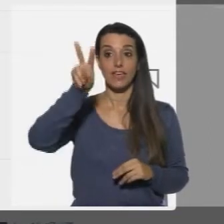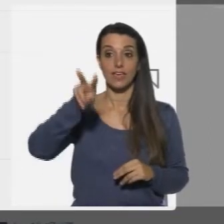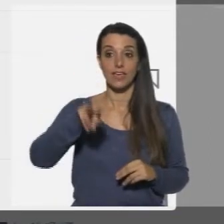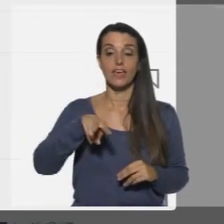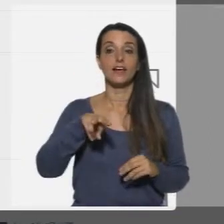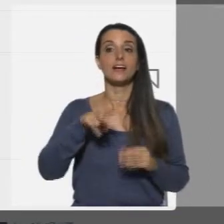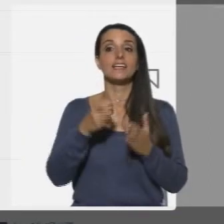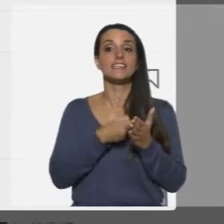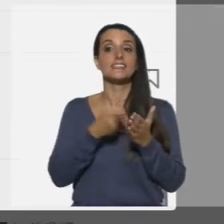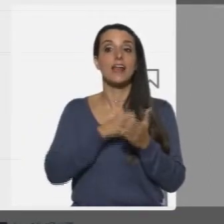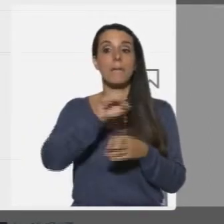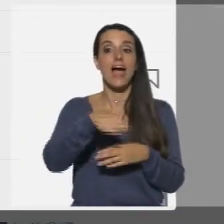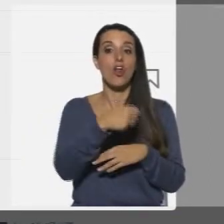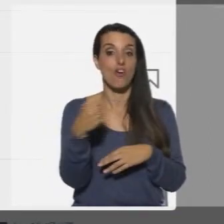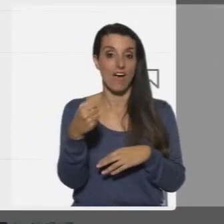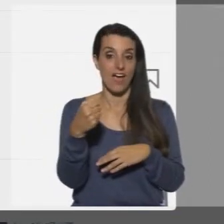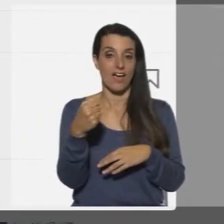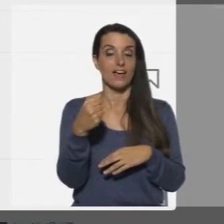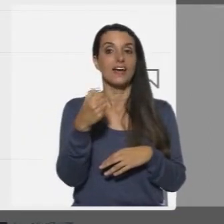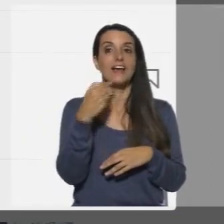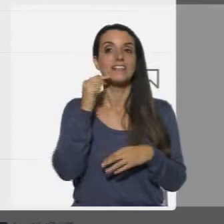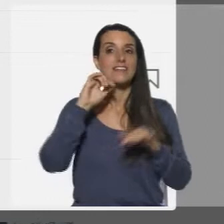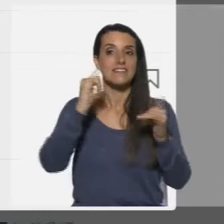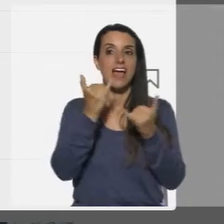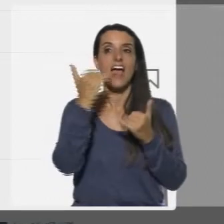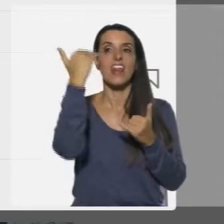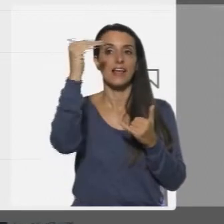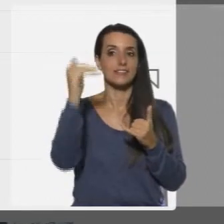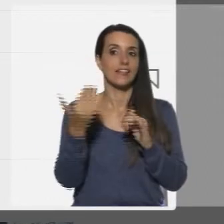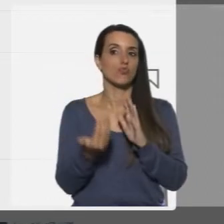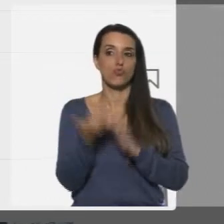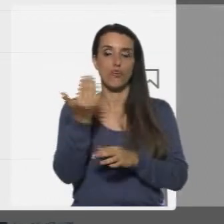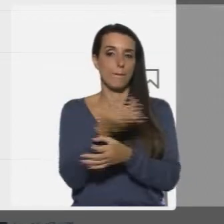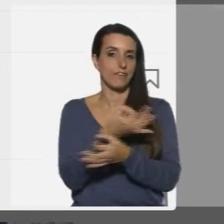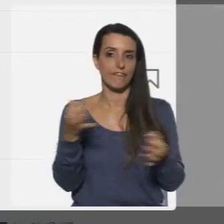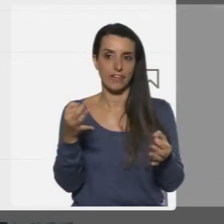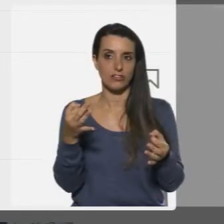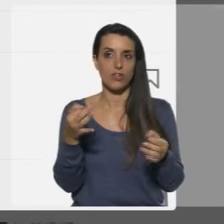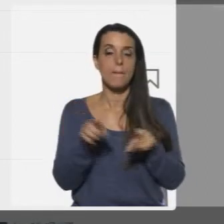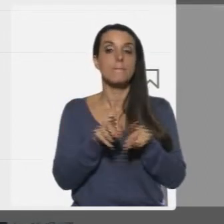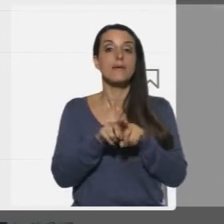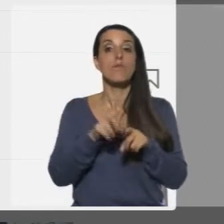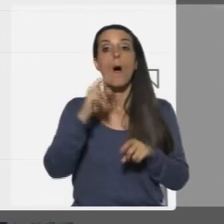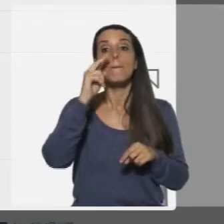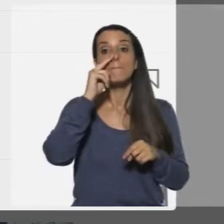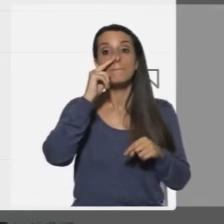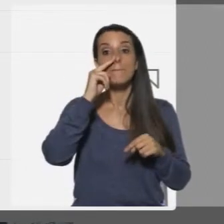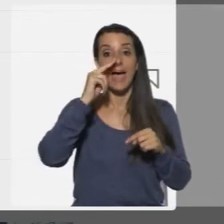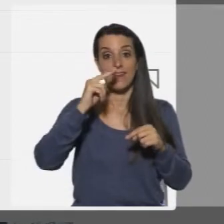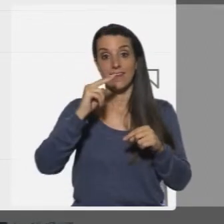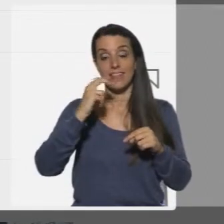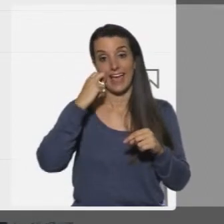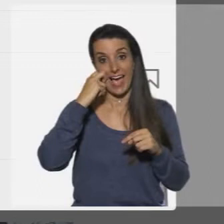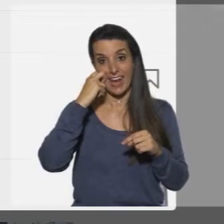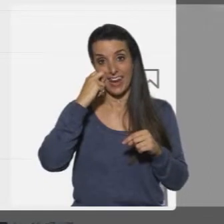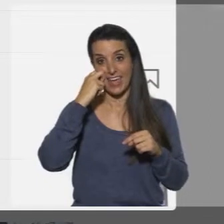nuestro Instagram, @bastadechachara.uy, y ahí ya está la receta, como va a quedarles el pan de carne con este puré y además